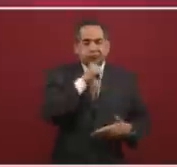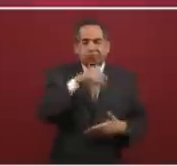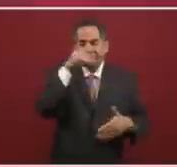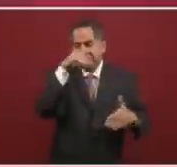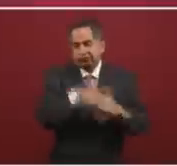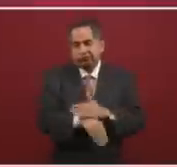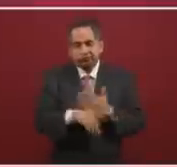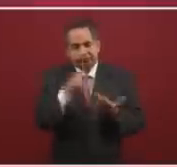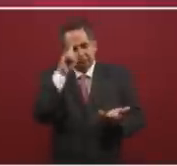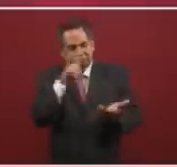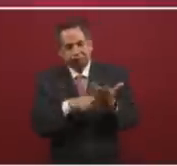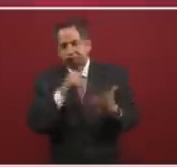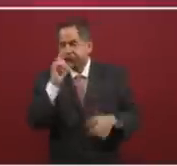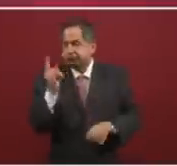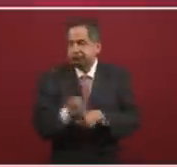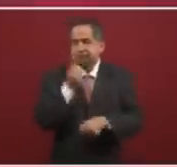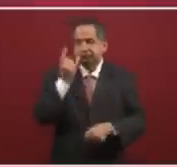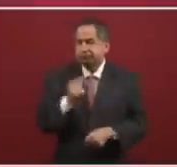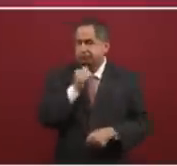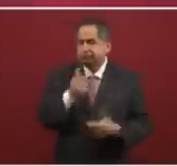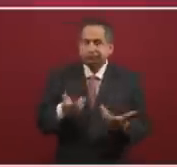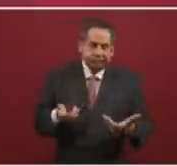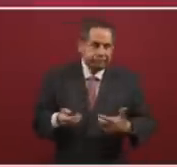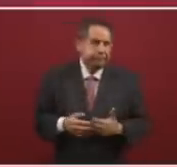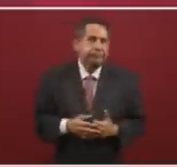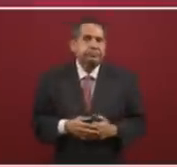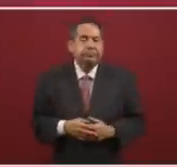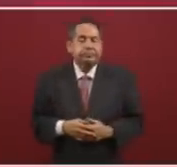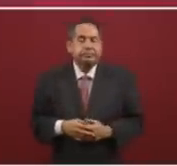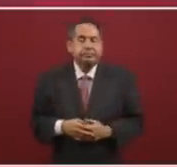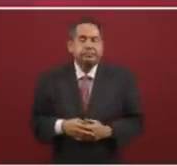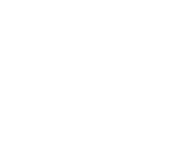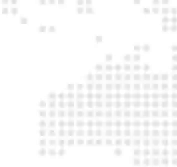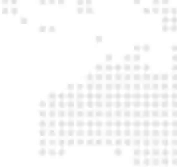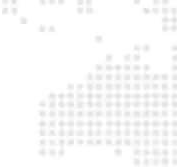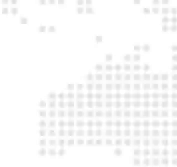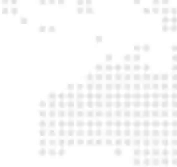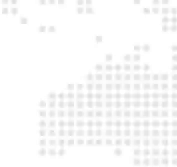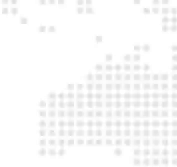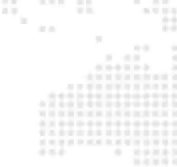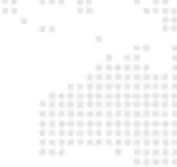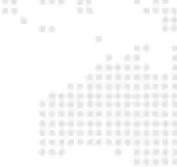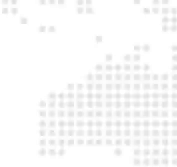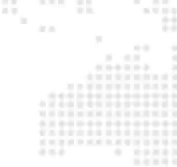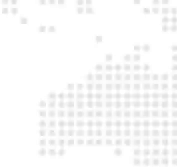entre otras cosas con información de susana cerezo notimex